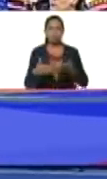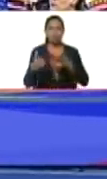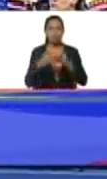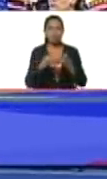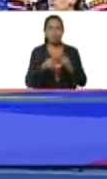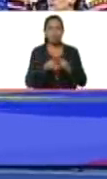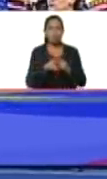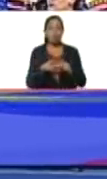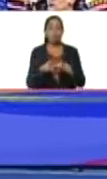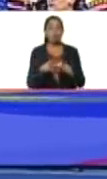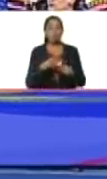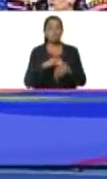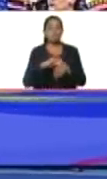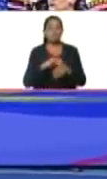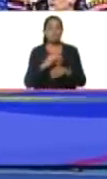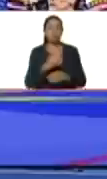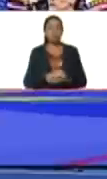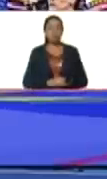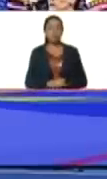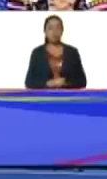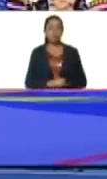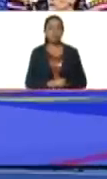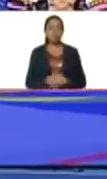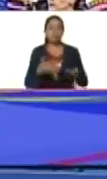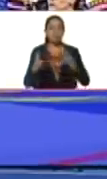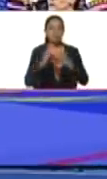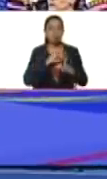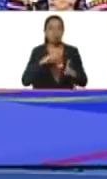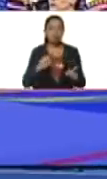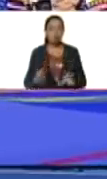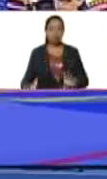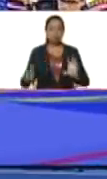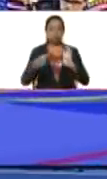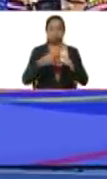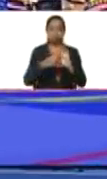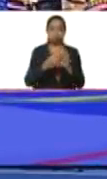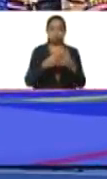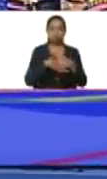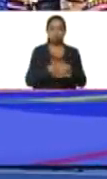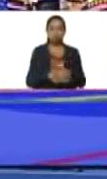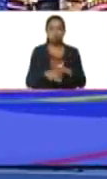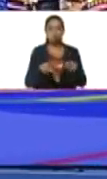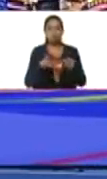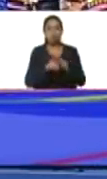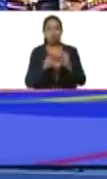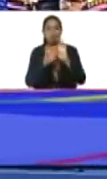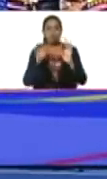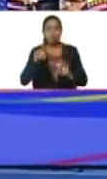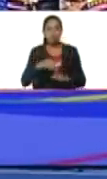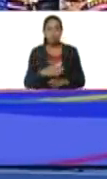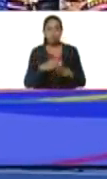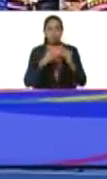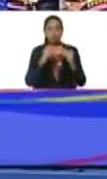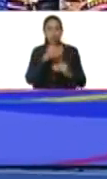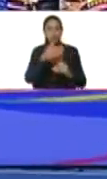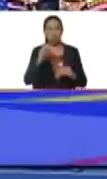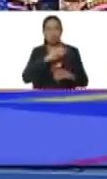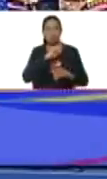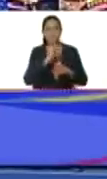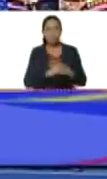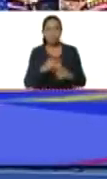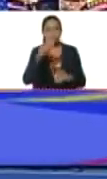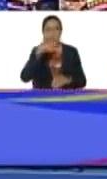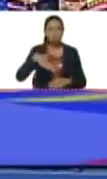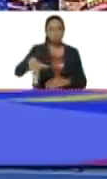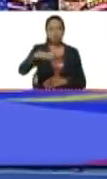Blanca. Este es el camino nuestro. La articulación, la integración de todo el poder